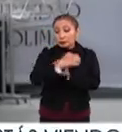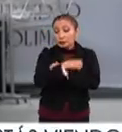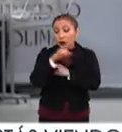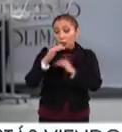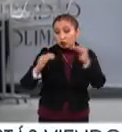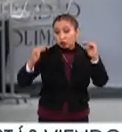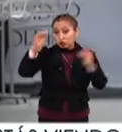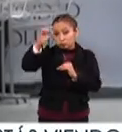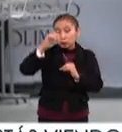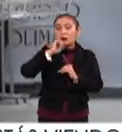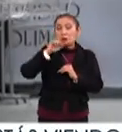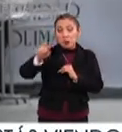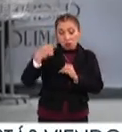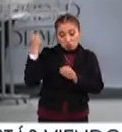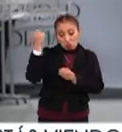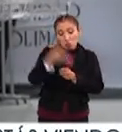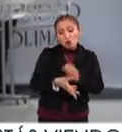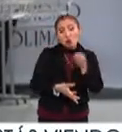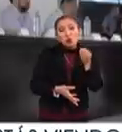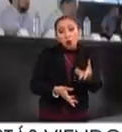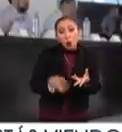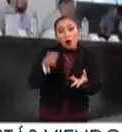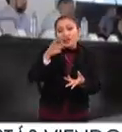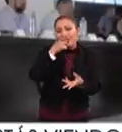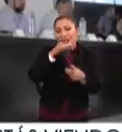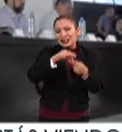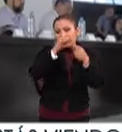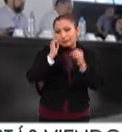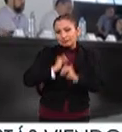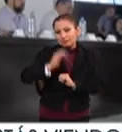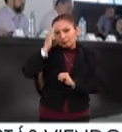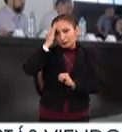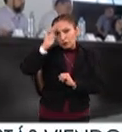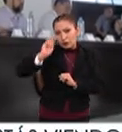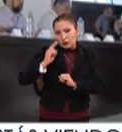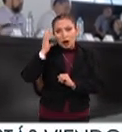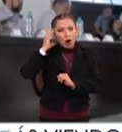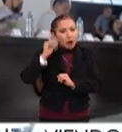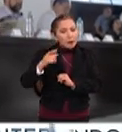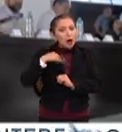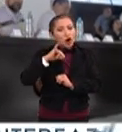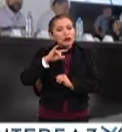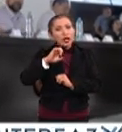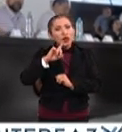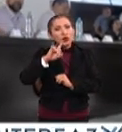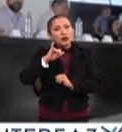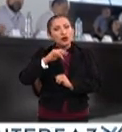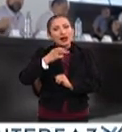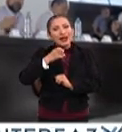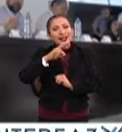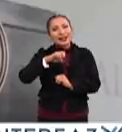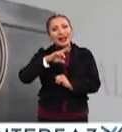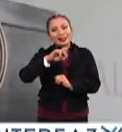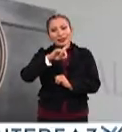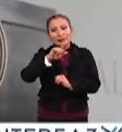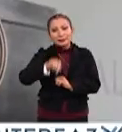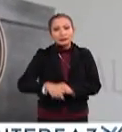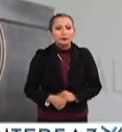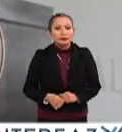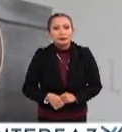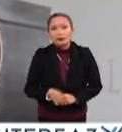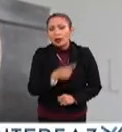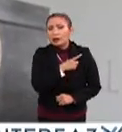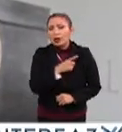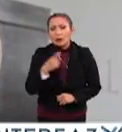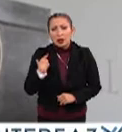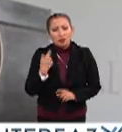educación superior tiene grandes aportaciones, destacó el rector de la Universidad de Colima, José Eduardo Hernández Nava.